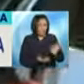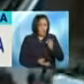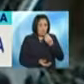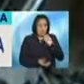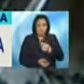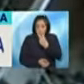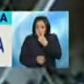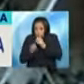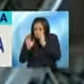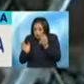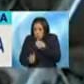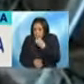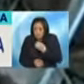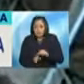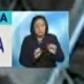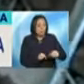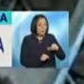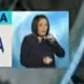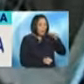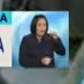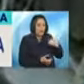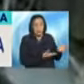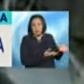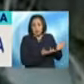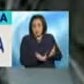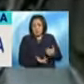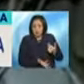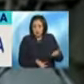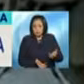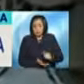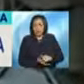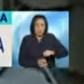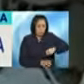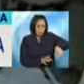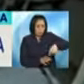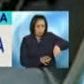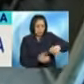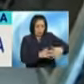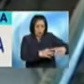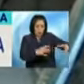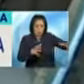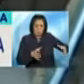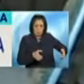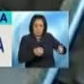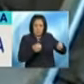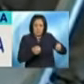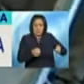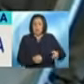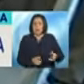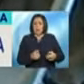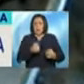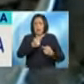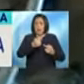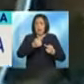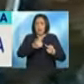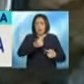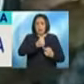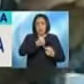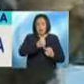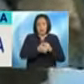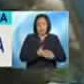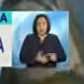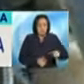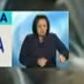ya estamos dos sin comer. 2 días sin comer, señora. Sí, ayer han traído, han cocinado olla común en la plaza, la regidora... Y así nos ha dado, a